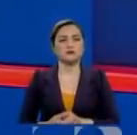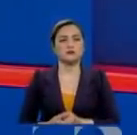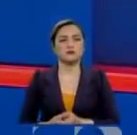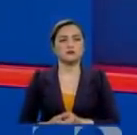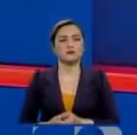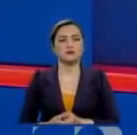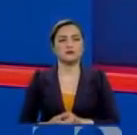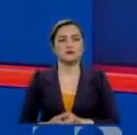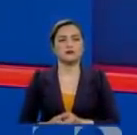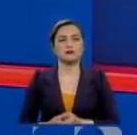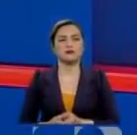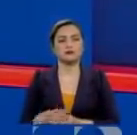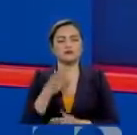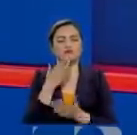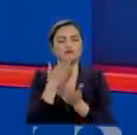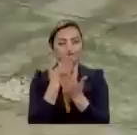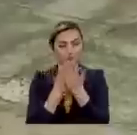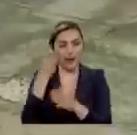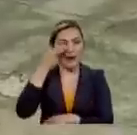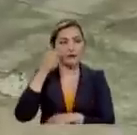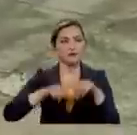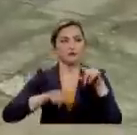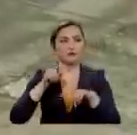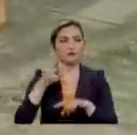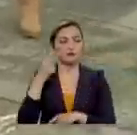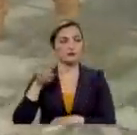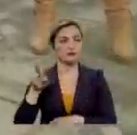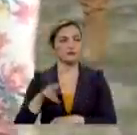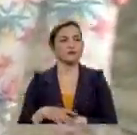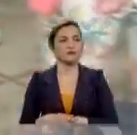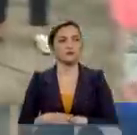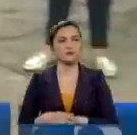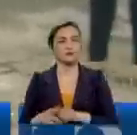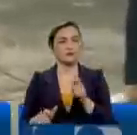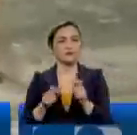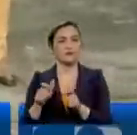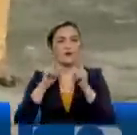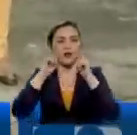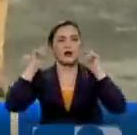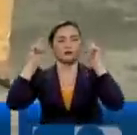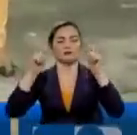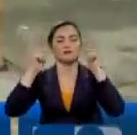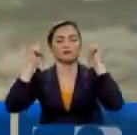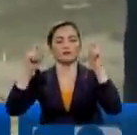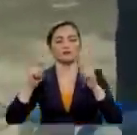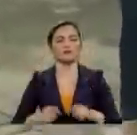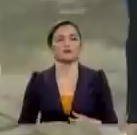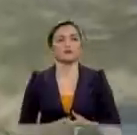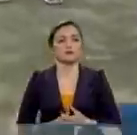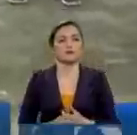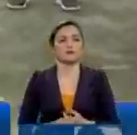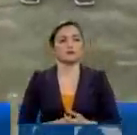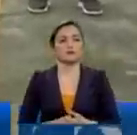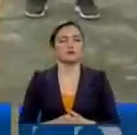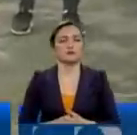Gracias, Helen, amigos televidentes, muy buenos días. Quiero que escuchen precisamente lo que los vecinos están pidiendo. Este es el clamor de los